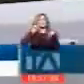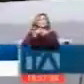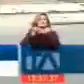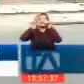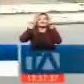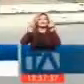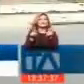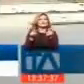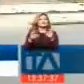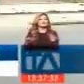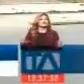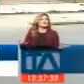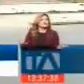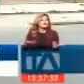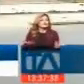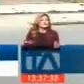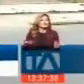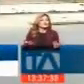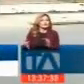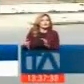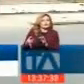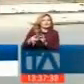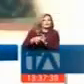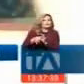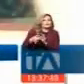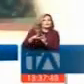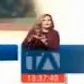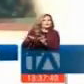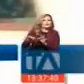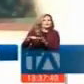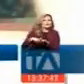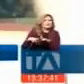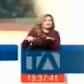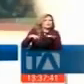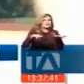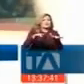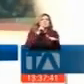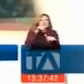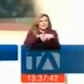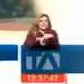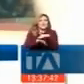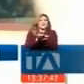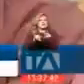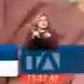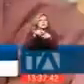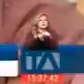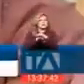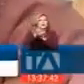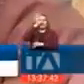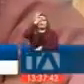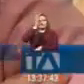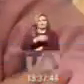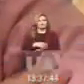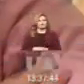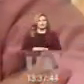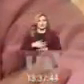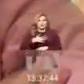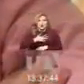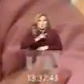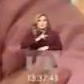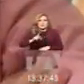pregunta: ¿hasta dónde llega el nexo de la estructura? ¿Quién los dejó entrar a los hospitales? Yo no personal no tengo